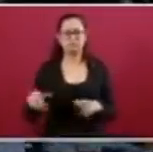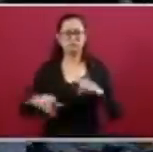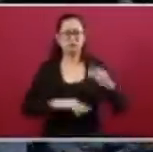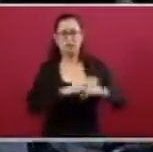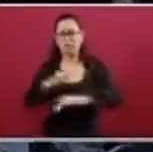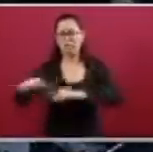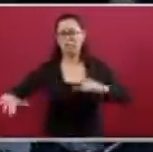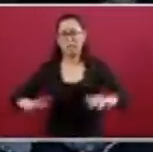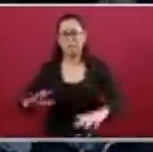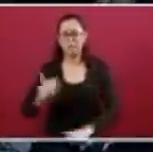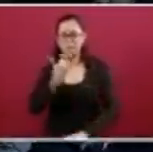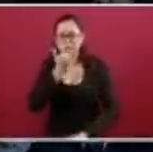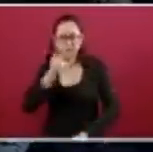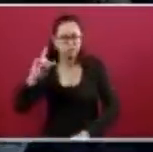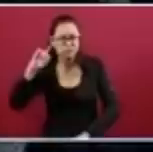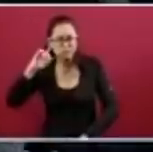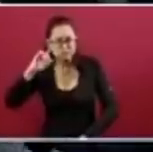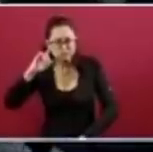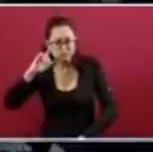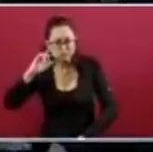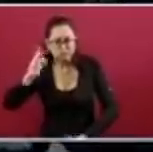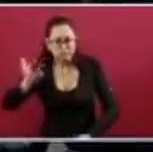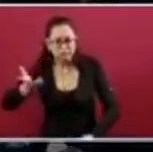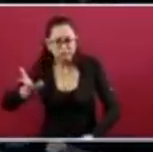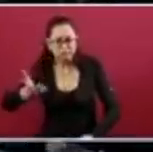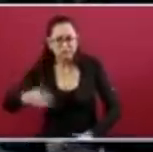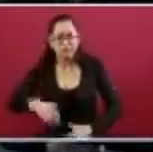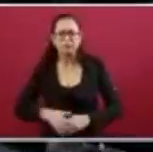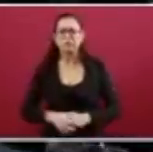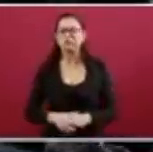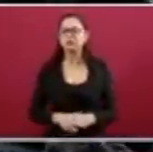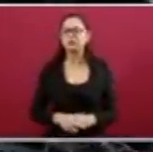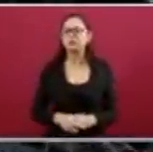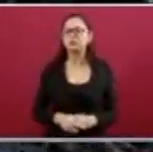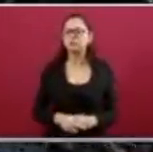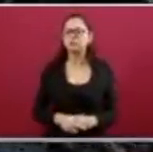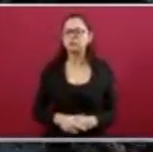¿Perdón? ¿Habrá alguna penalidad para quien los firmó?